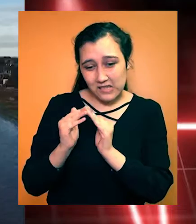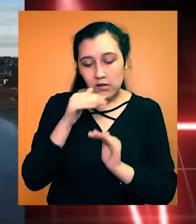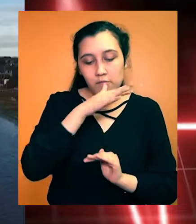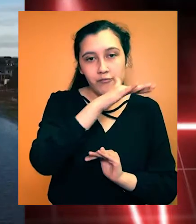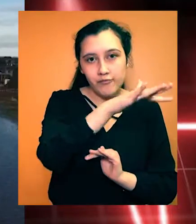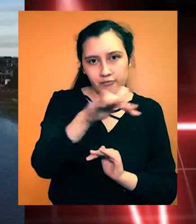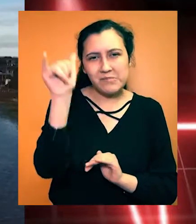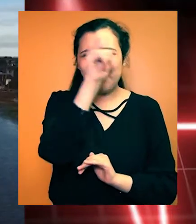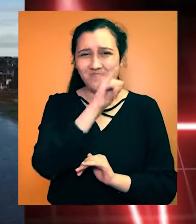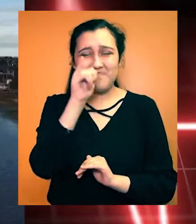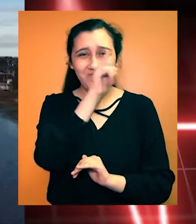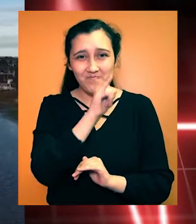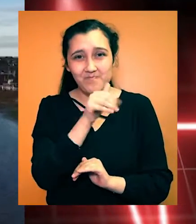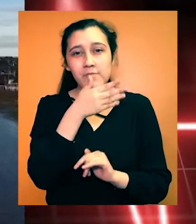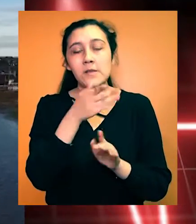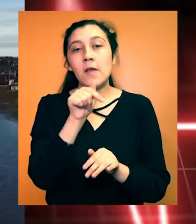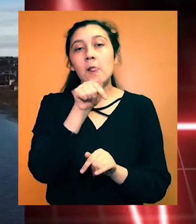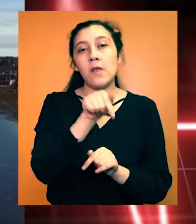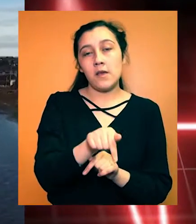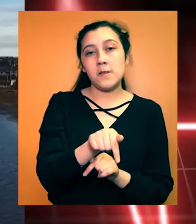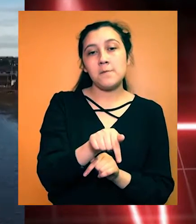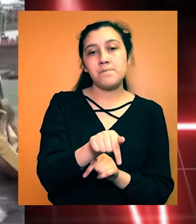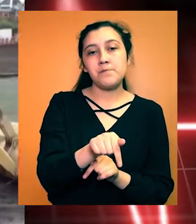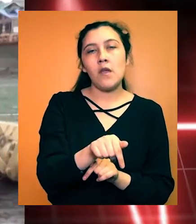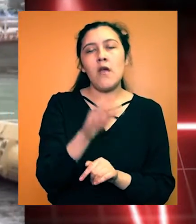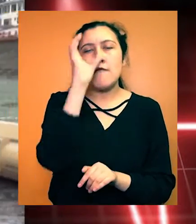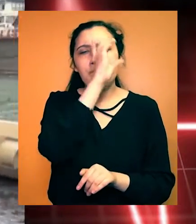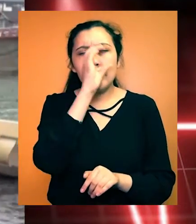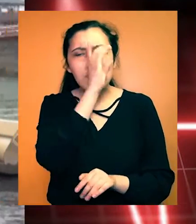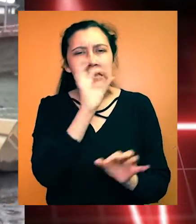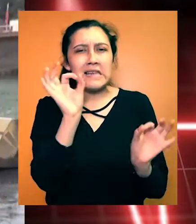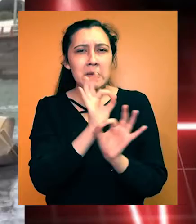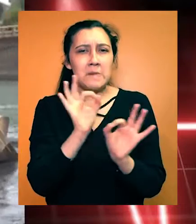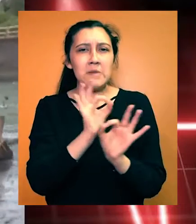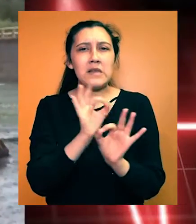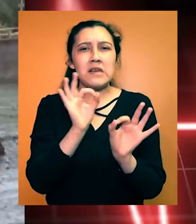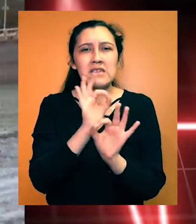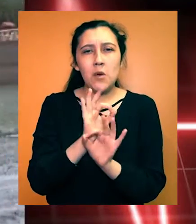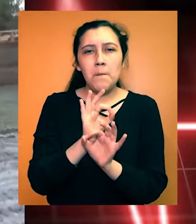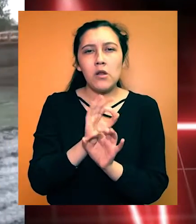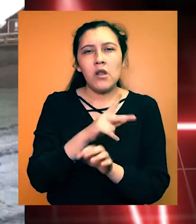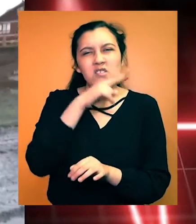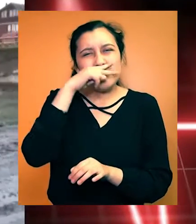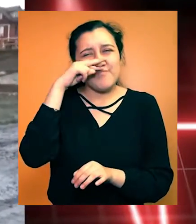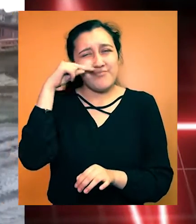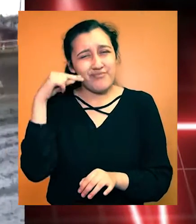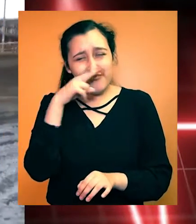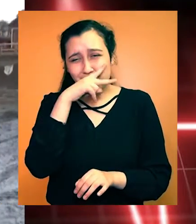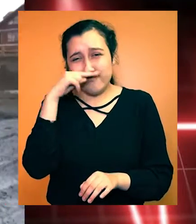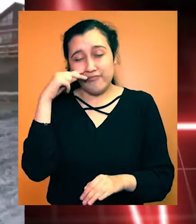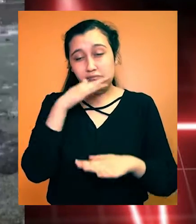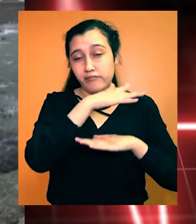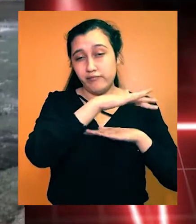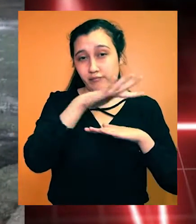hacia los colectores que desembocan en la bahía. En esta línea es que, buscando una explicación al fenómeno del pestilente olor que emana desde